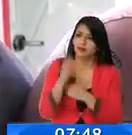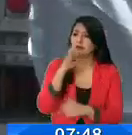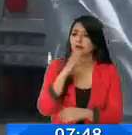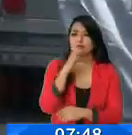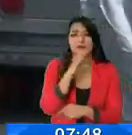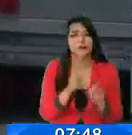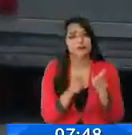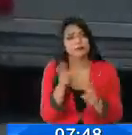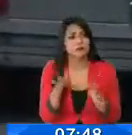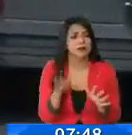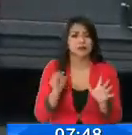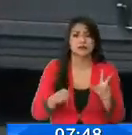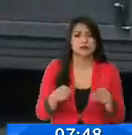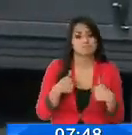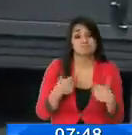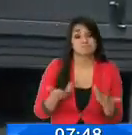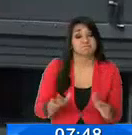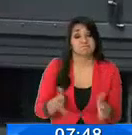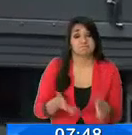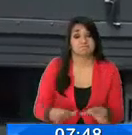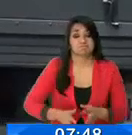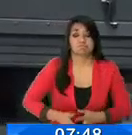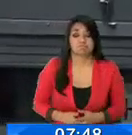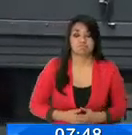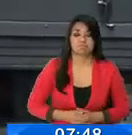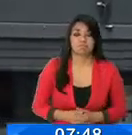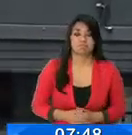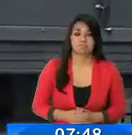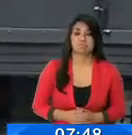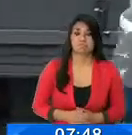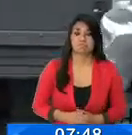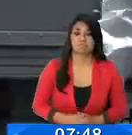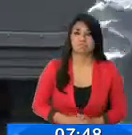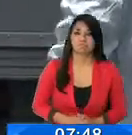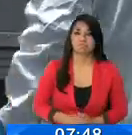ver. En Chimborazo informó Darwin Altamirano.